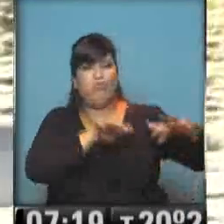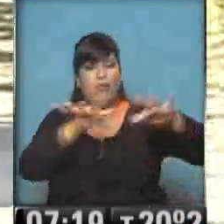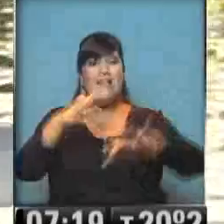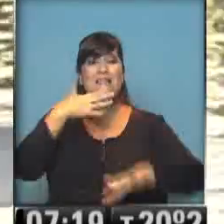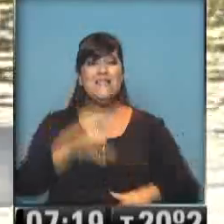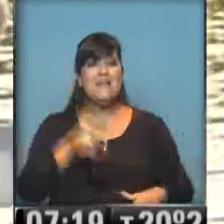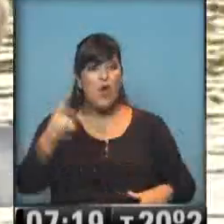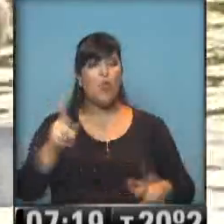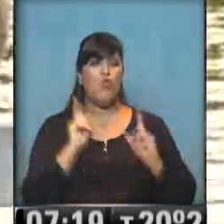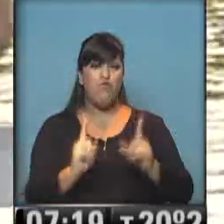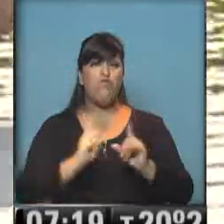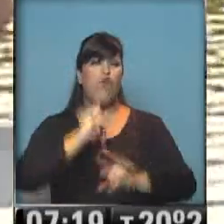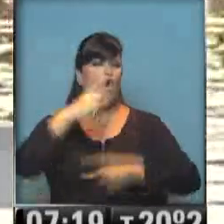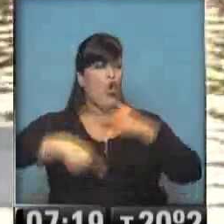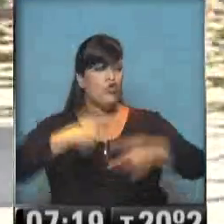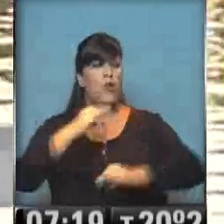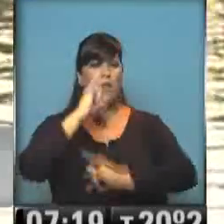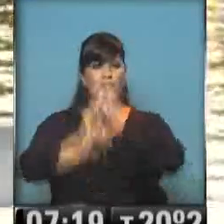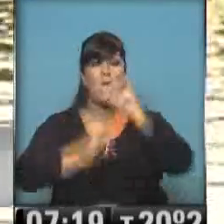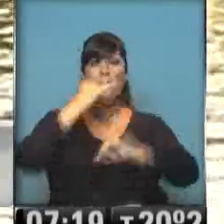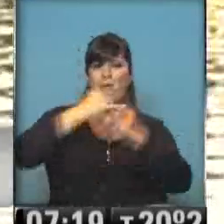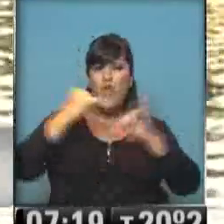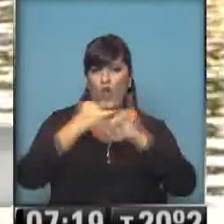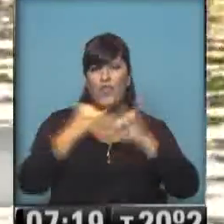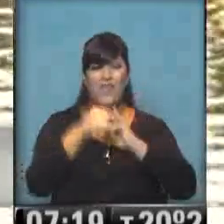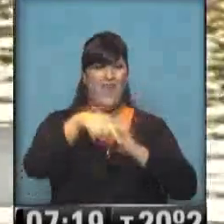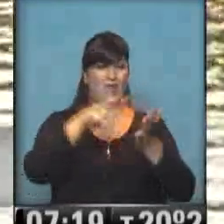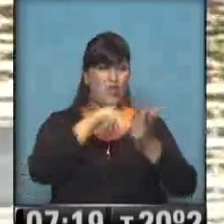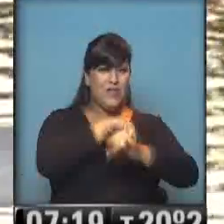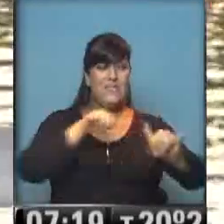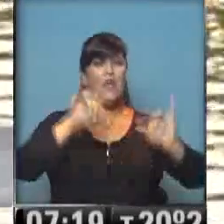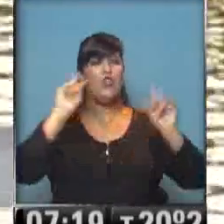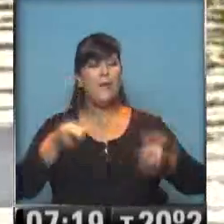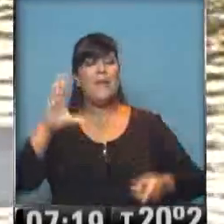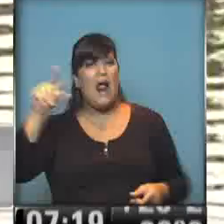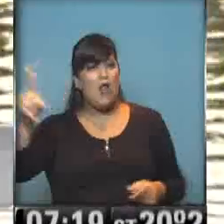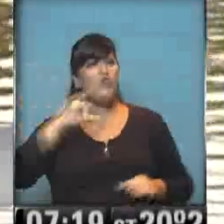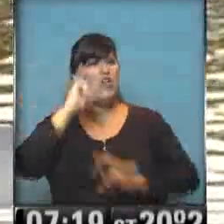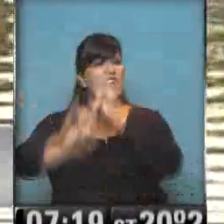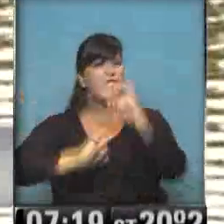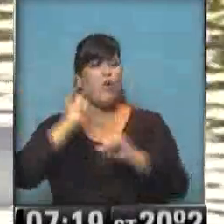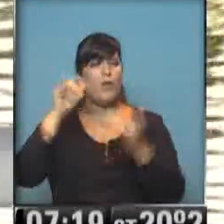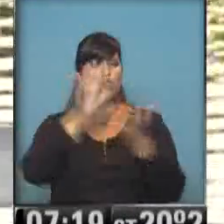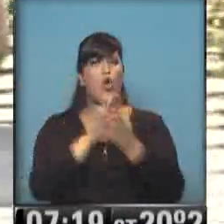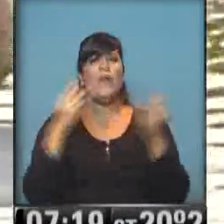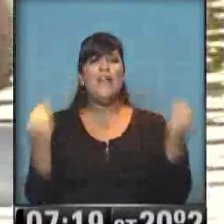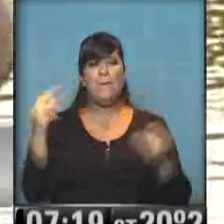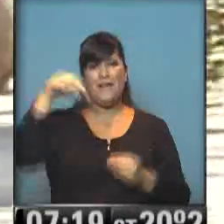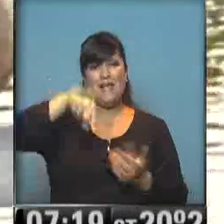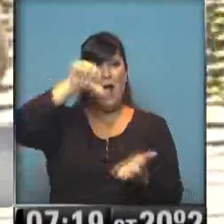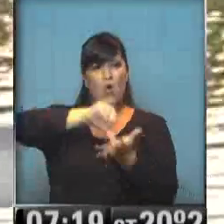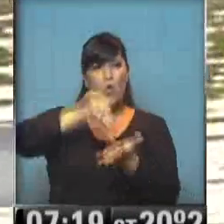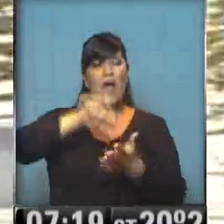Seguramente seguiremos informando tanto al mediodía, en la edición del mediodía como la noche, minuto a minuto lo que está pasando aquí en esta